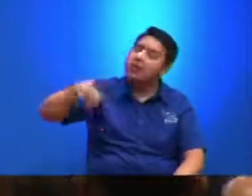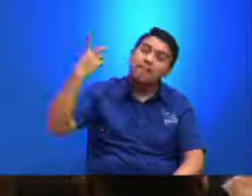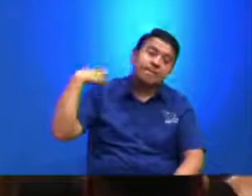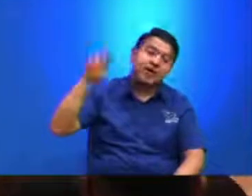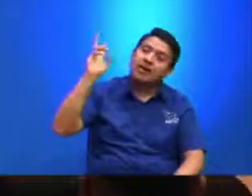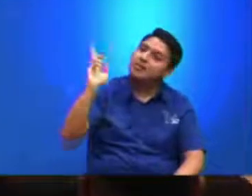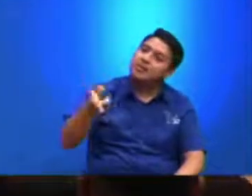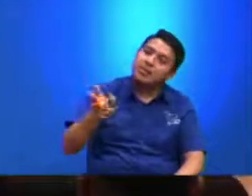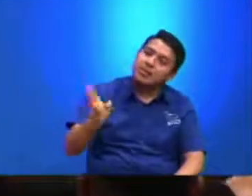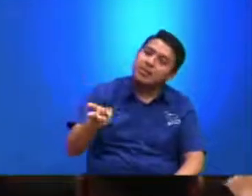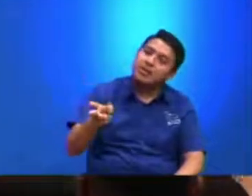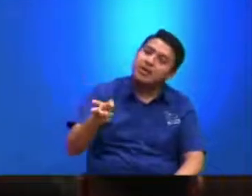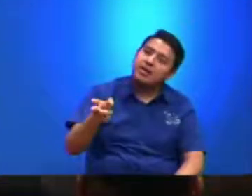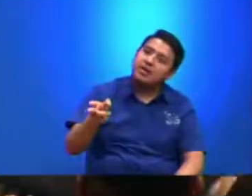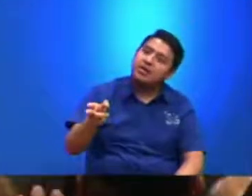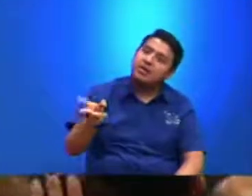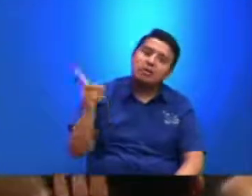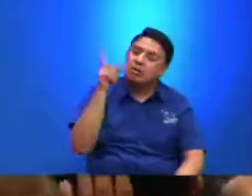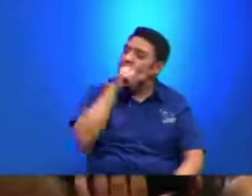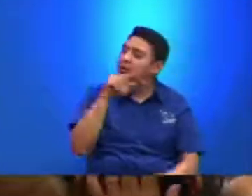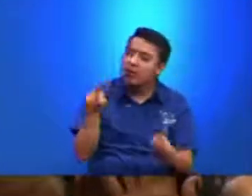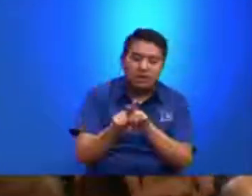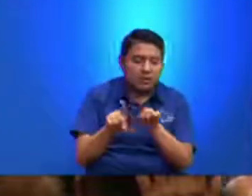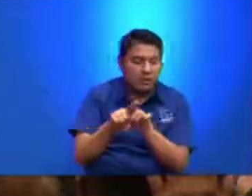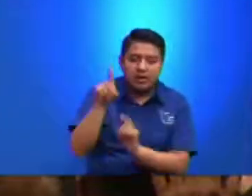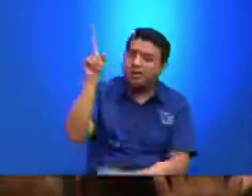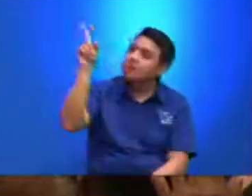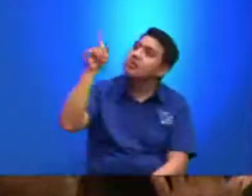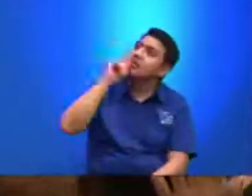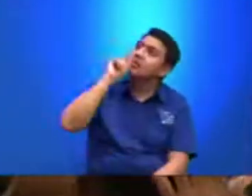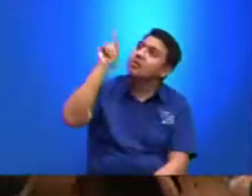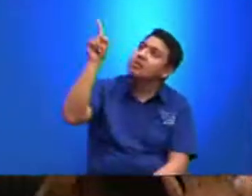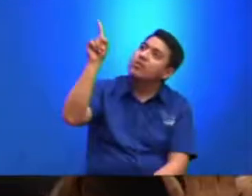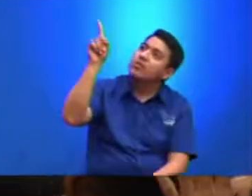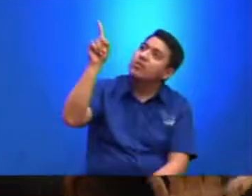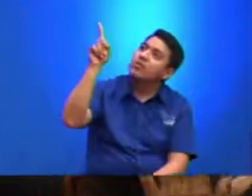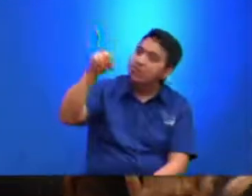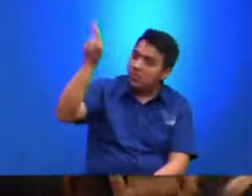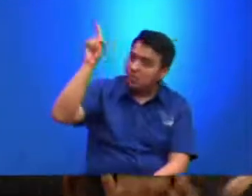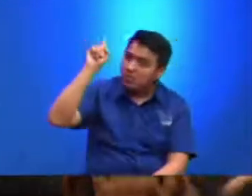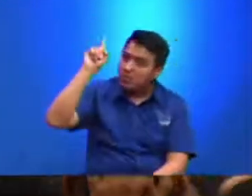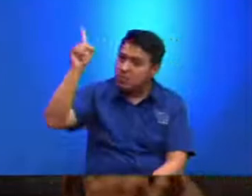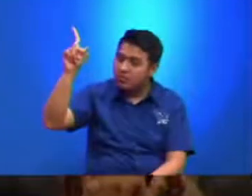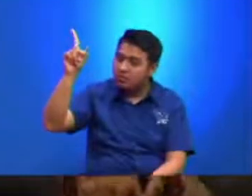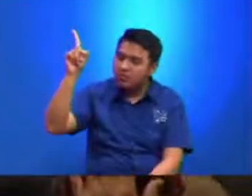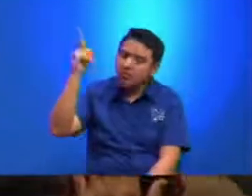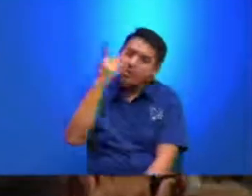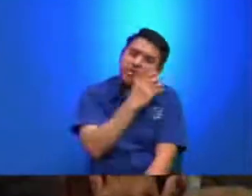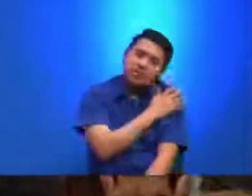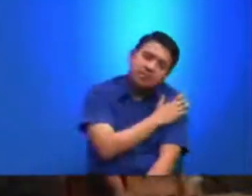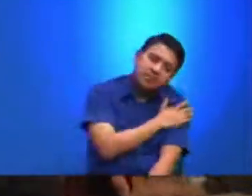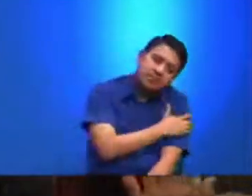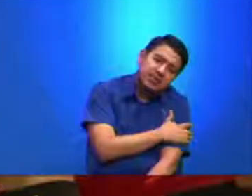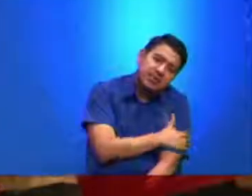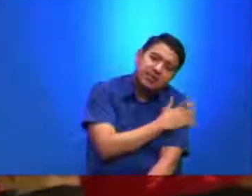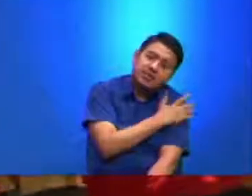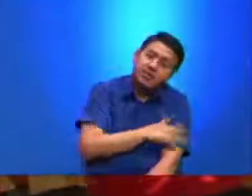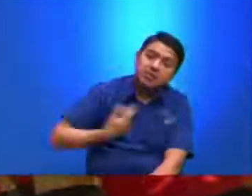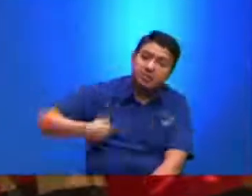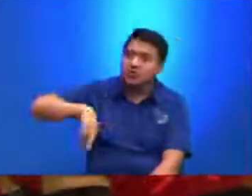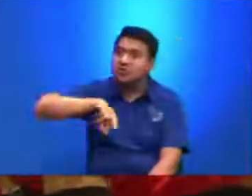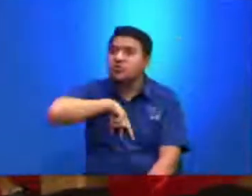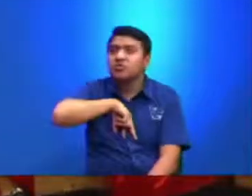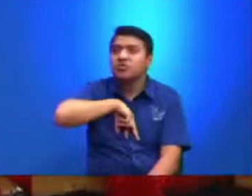eternidad. No hay nadie como tú, Señor, y tú te compadeces de